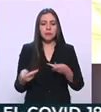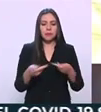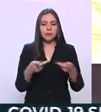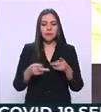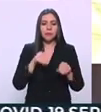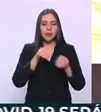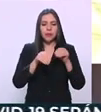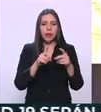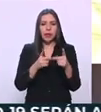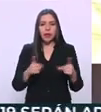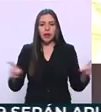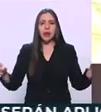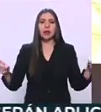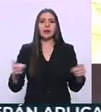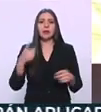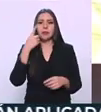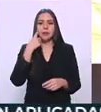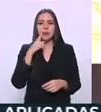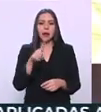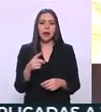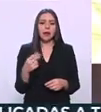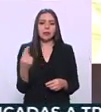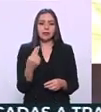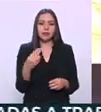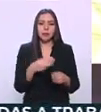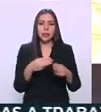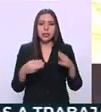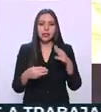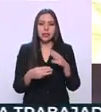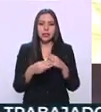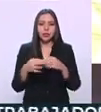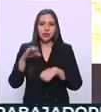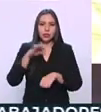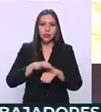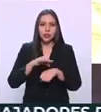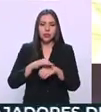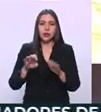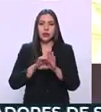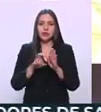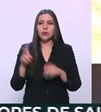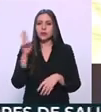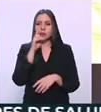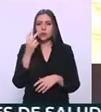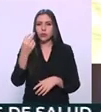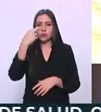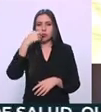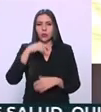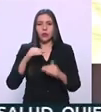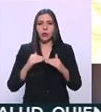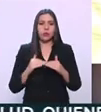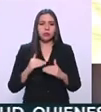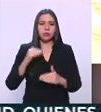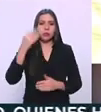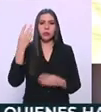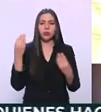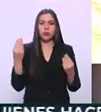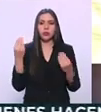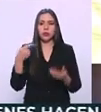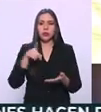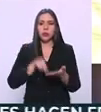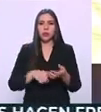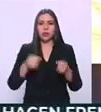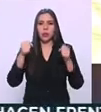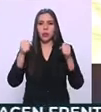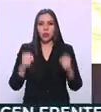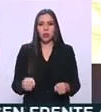particular de ventiladores mecánicos de alta bioseguridad y estándar tecnológico